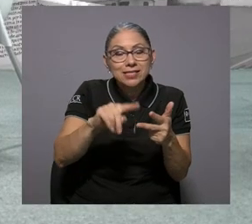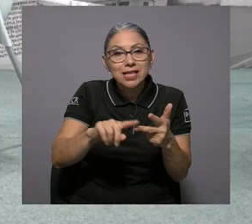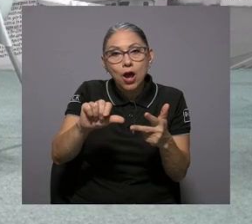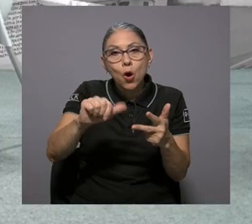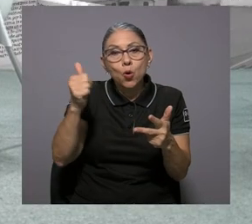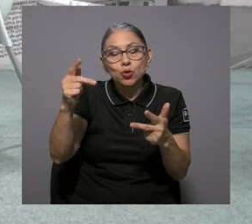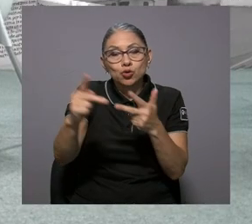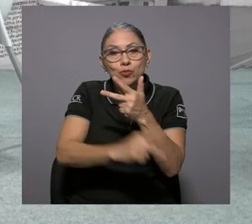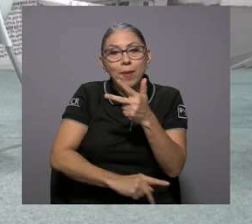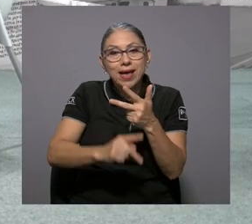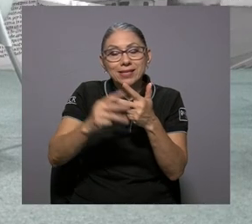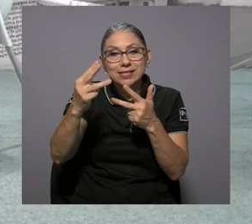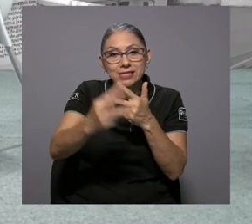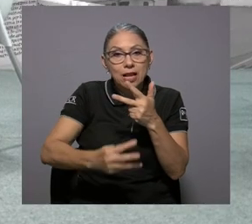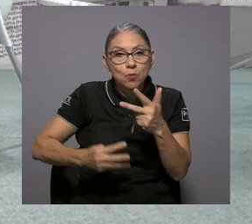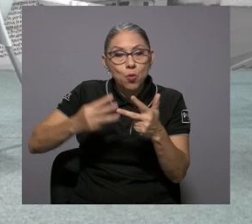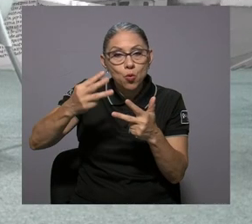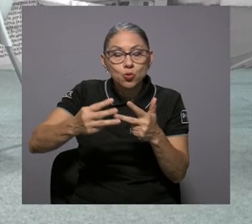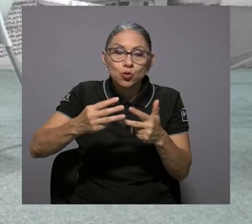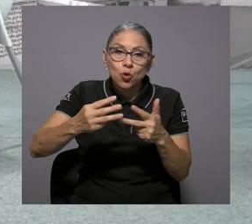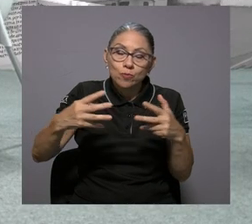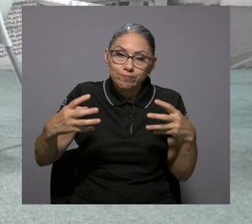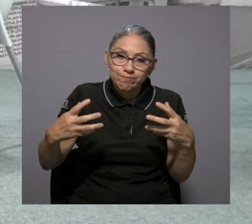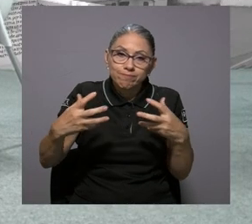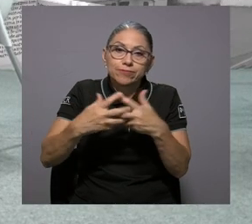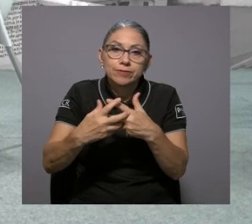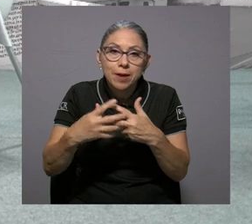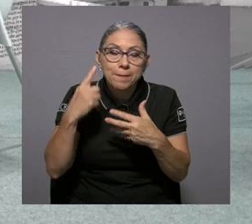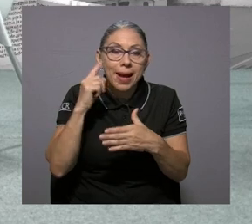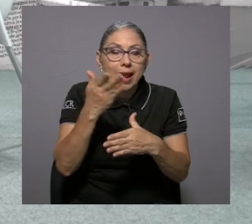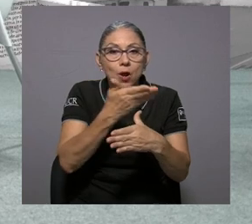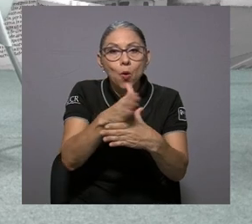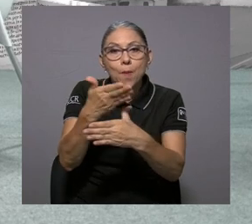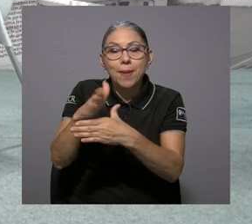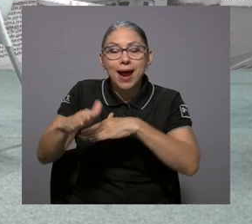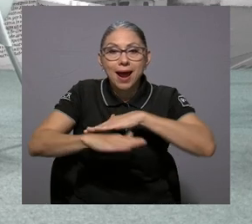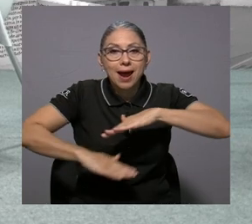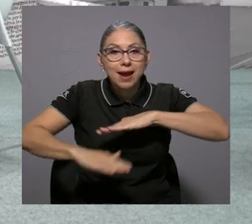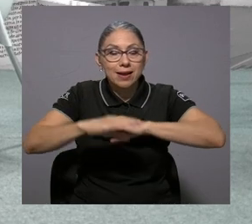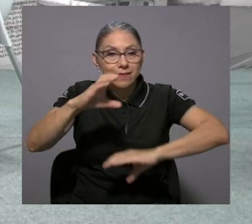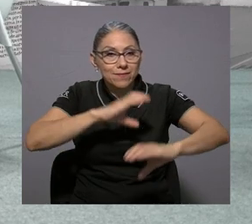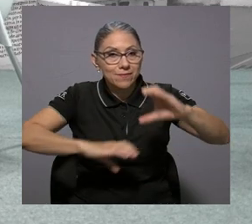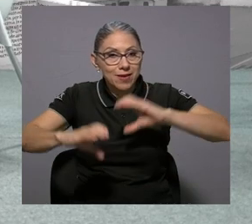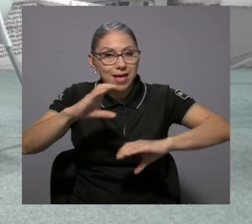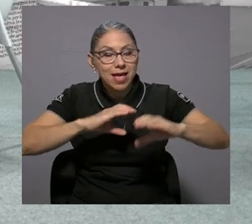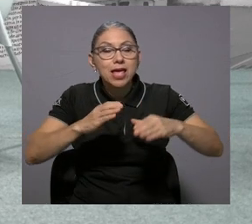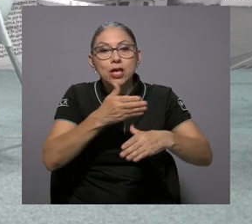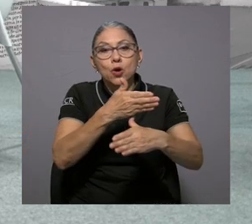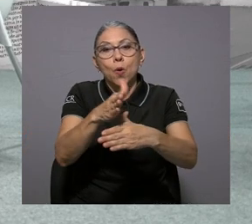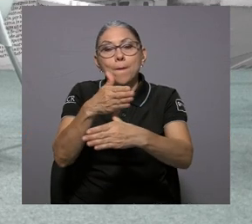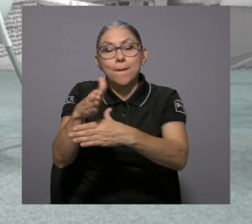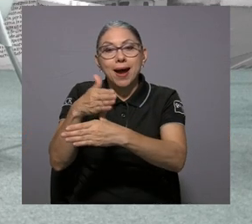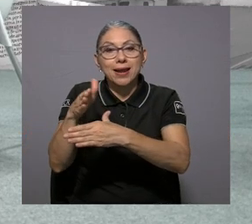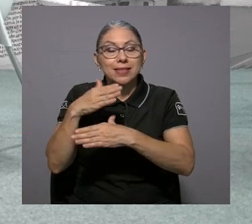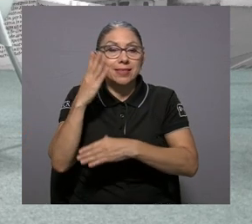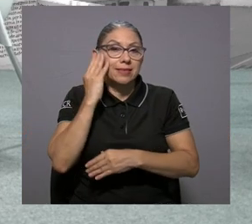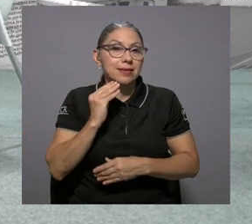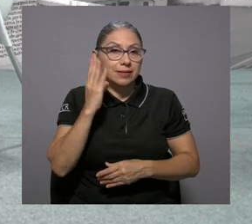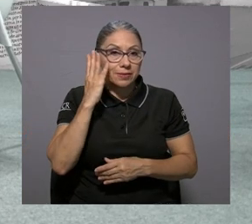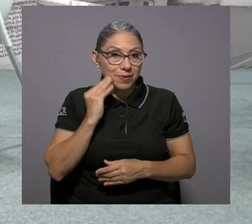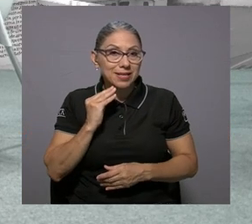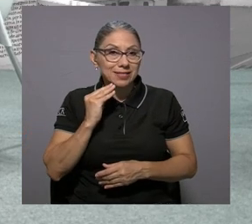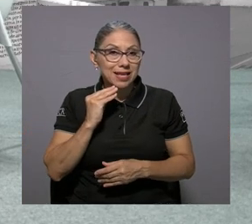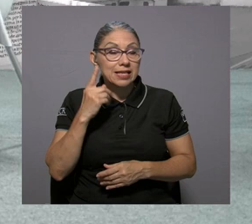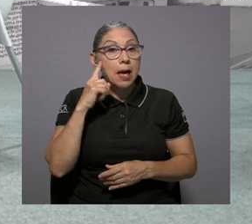países del mundo, para compartir la base científica y compartir también las experiencias para que